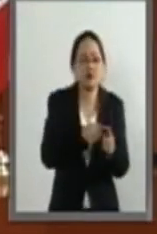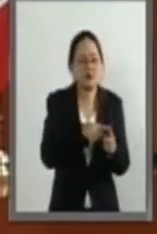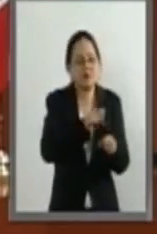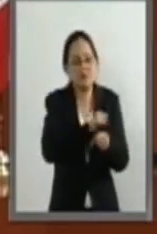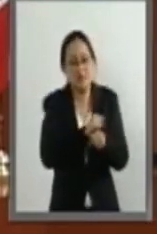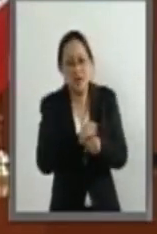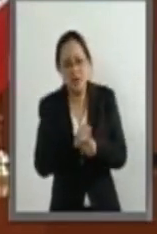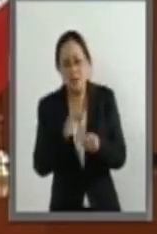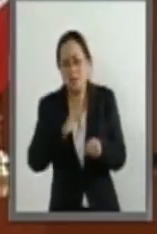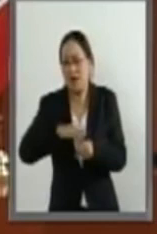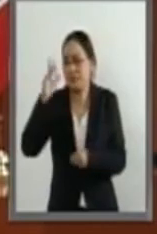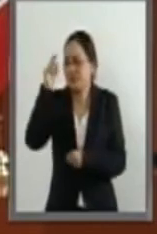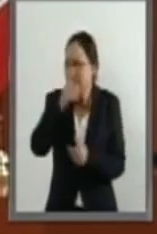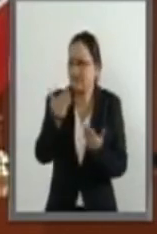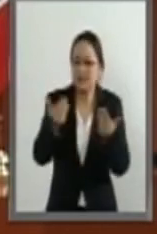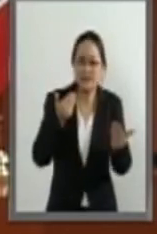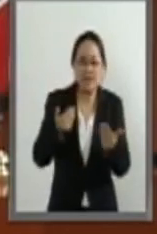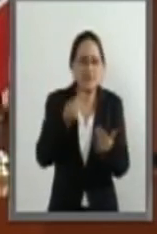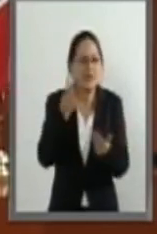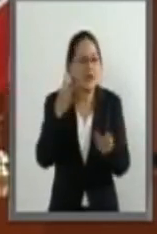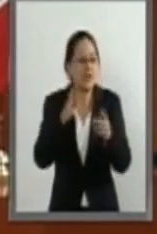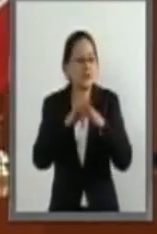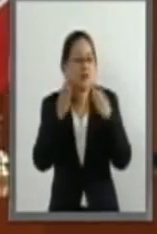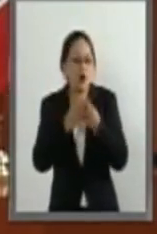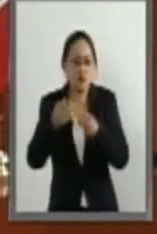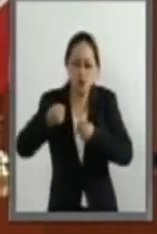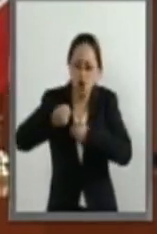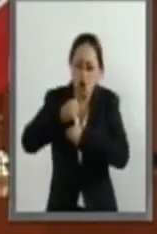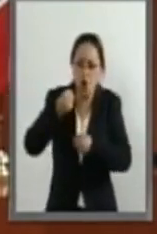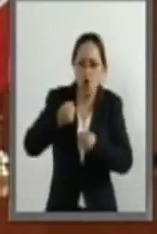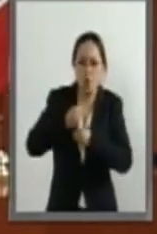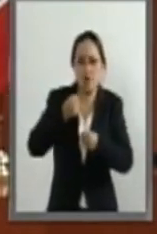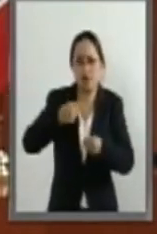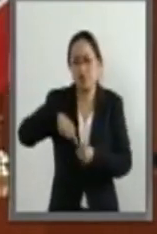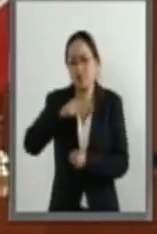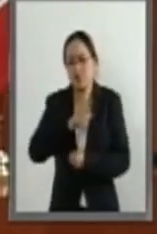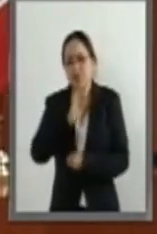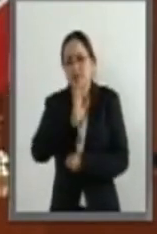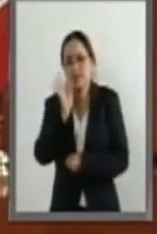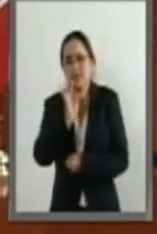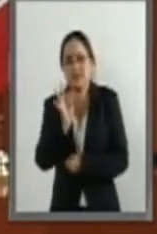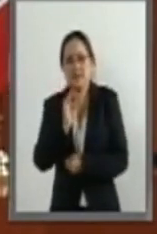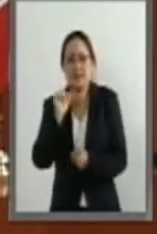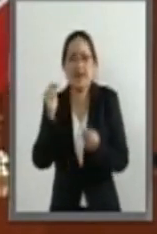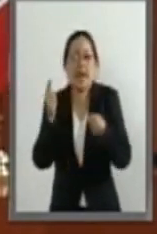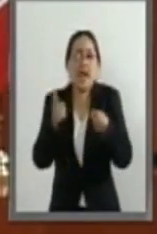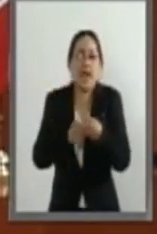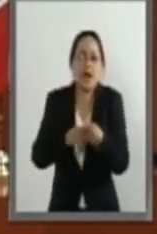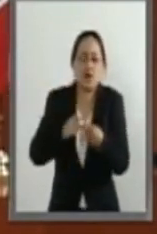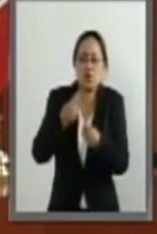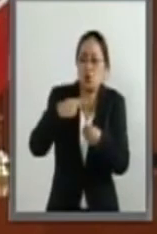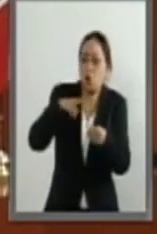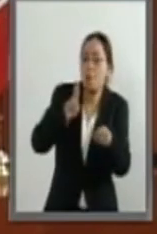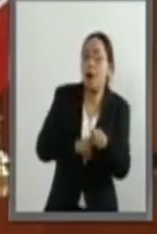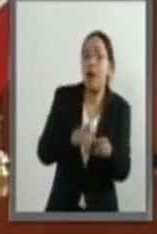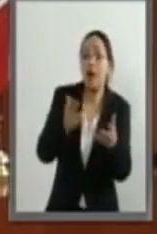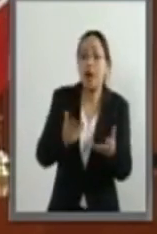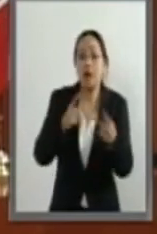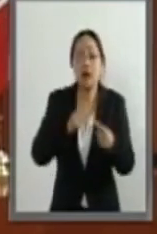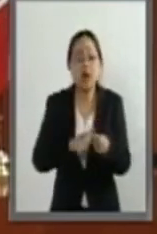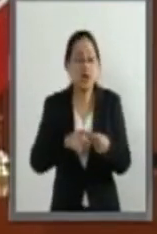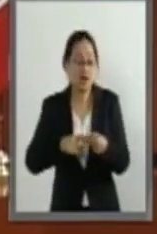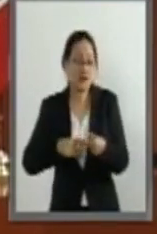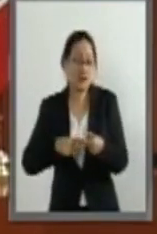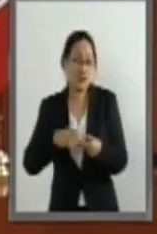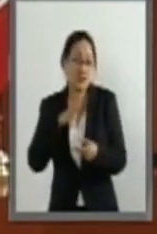simple hasta la más compleja, de golpes desde los que podemos llamar parte de lo coloquial, hasta